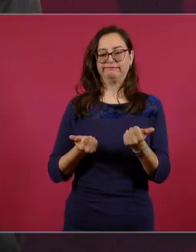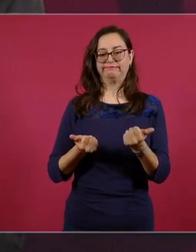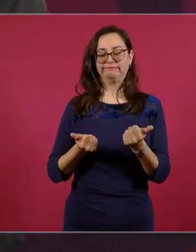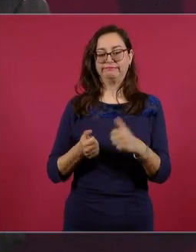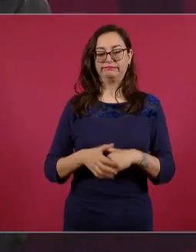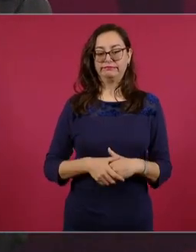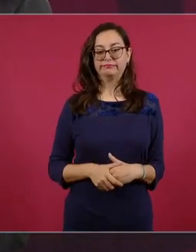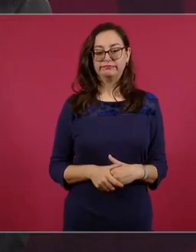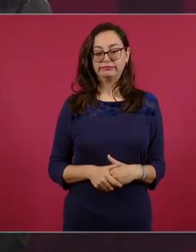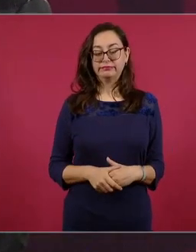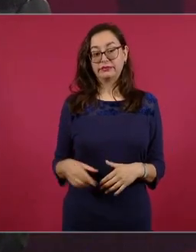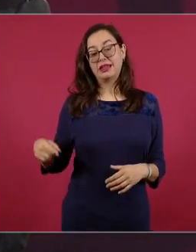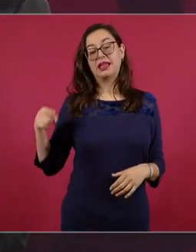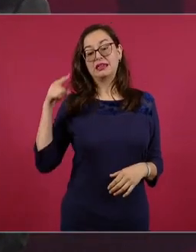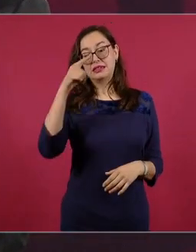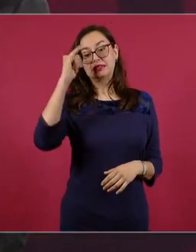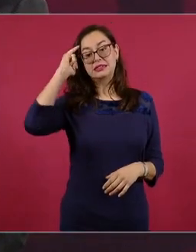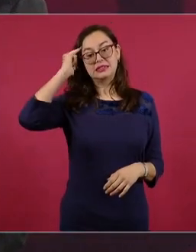dirigente Yaqui,